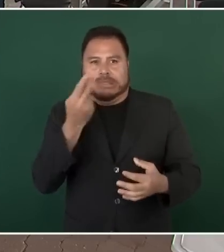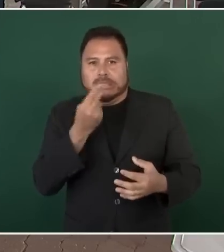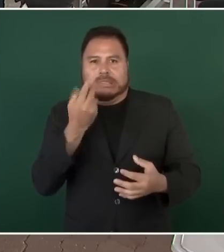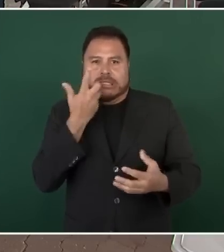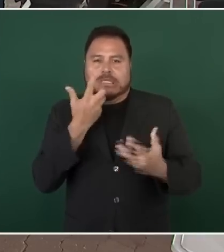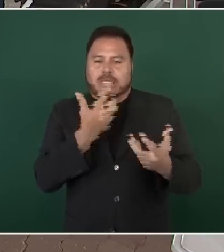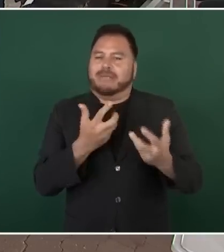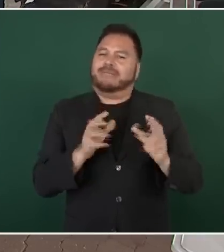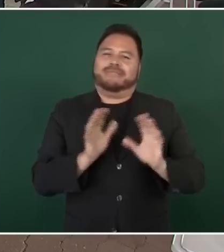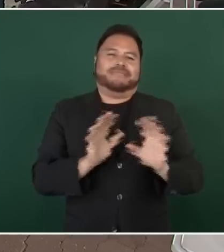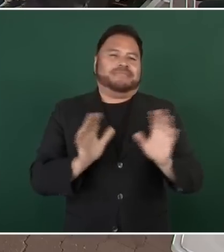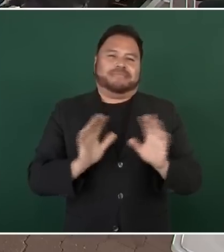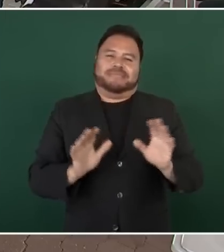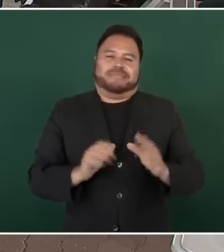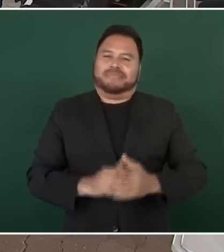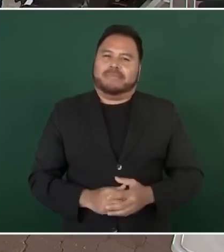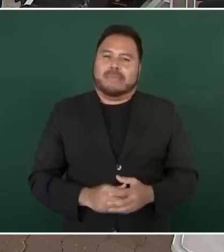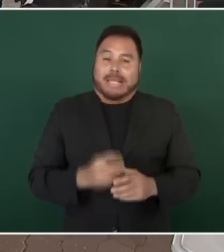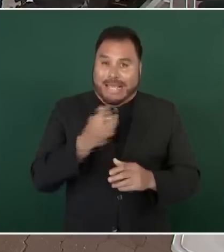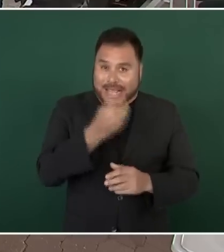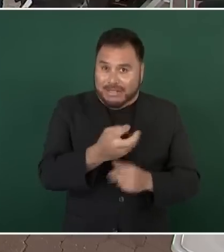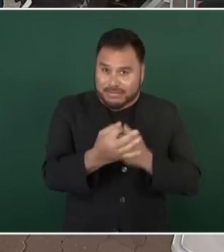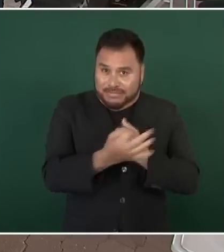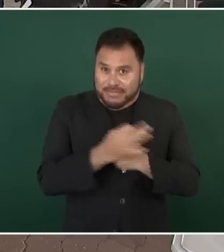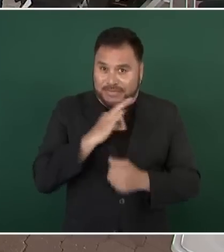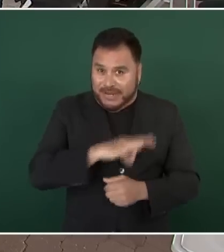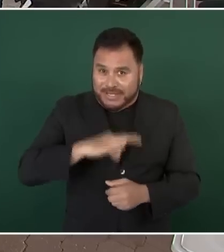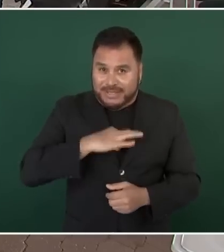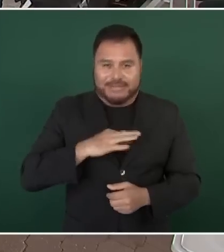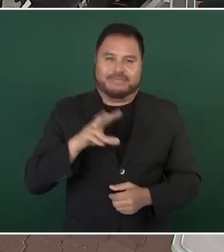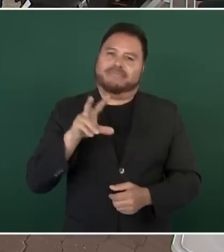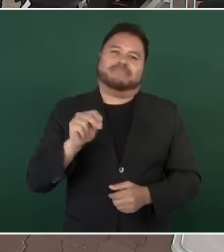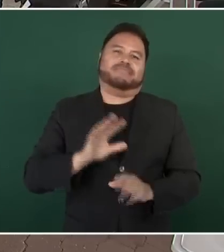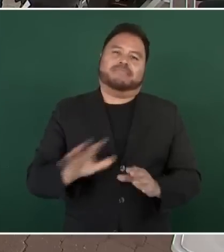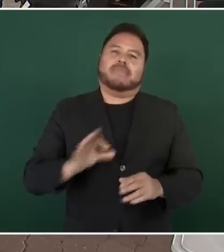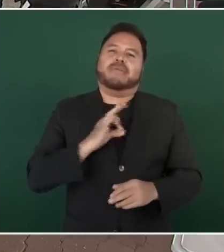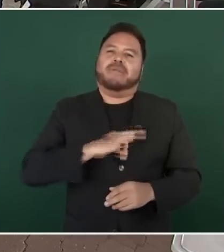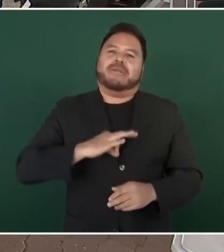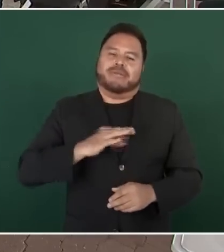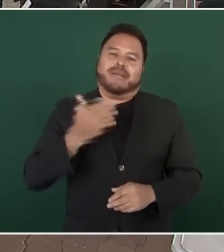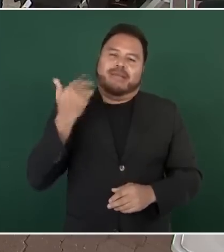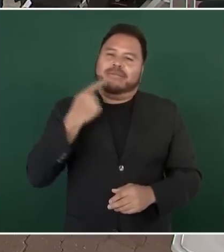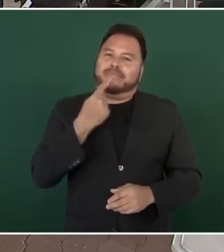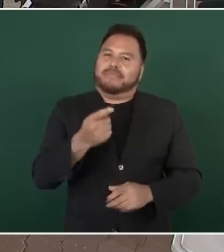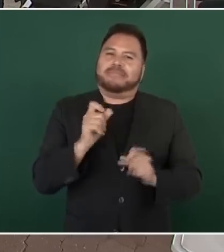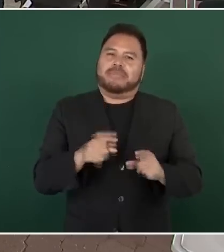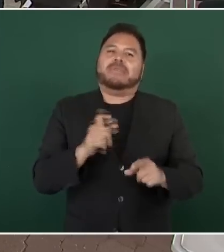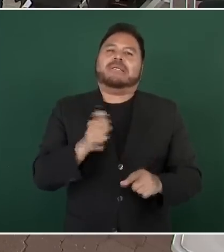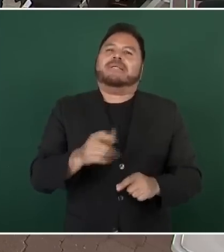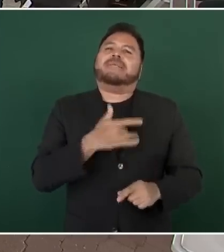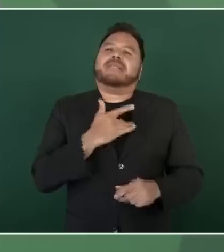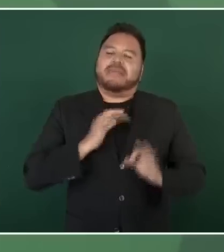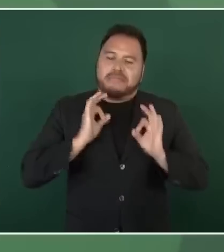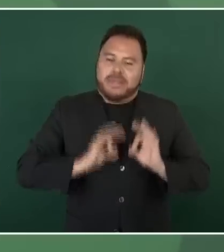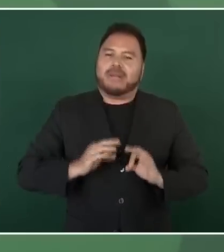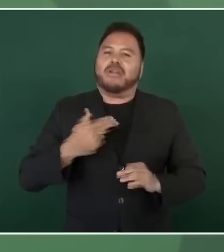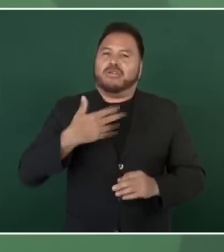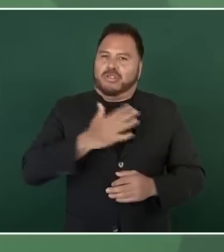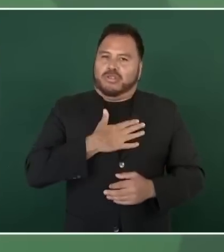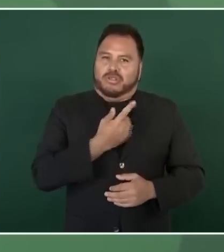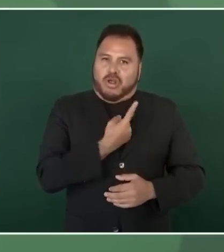porque eso no es la felicidad. La felicidad, como siempre lo hemos dicho, es estar bien con uno